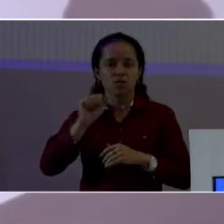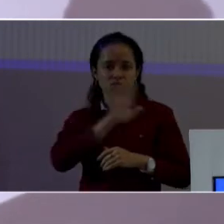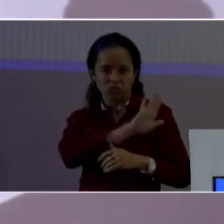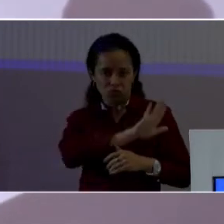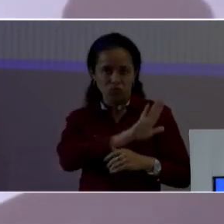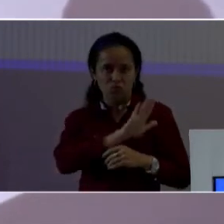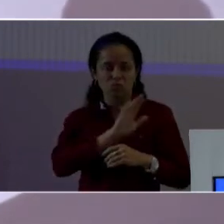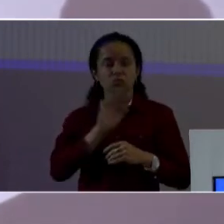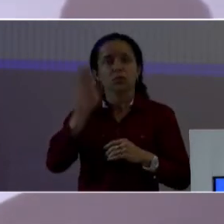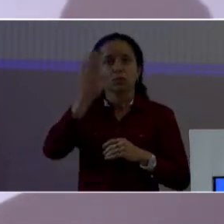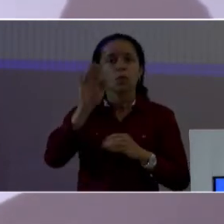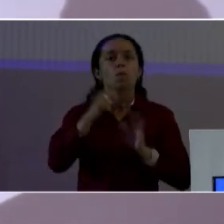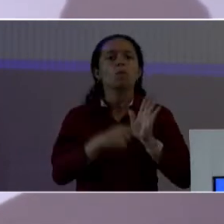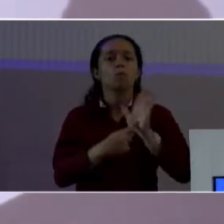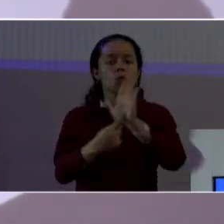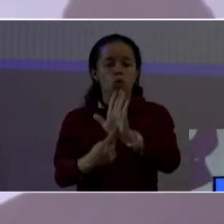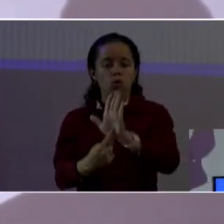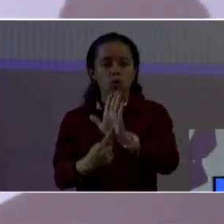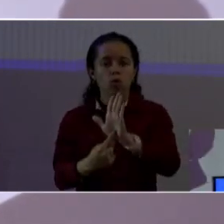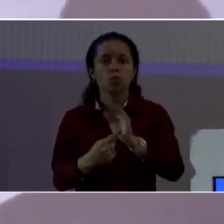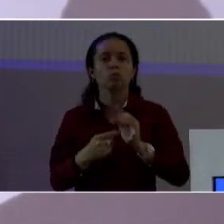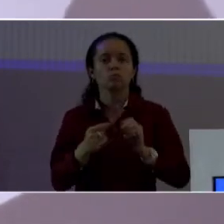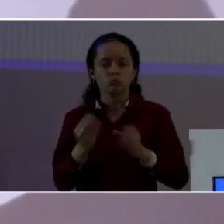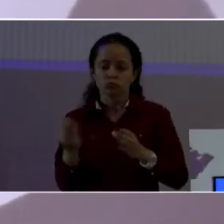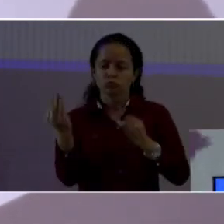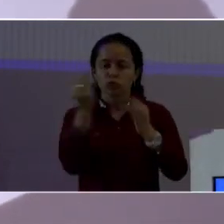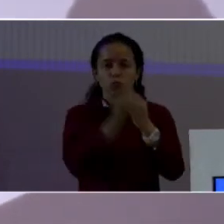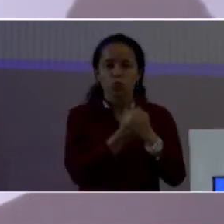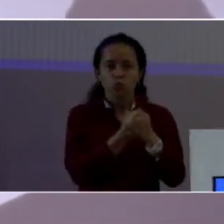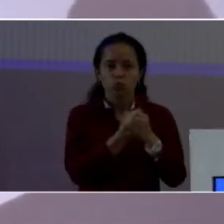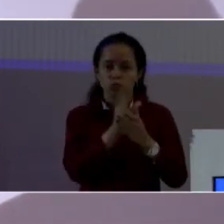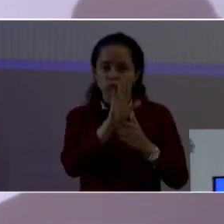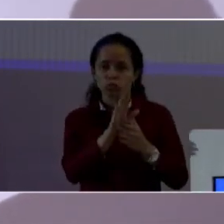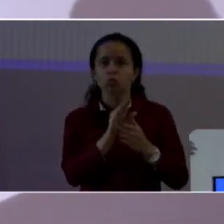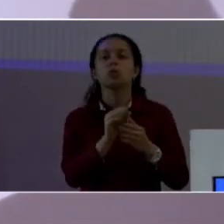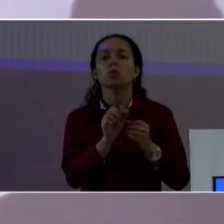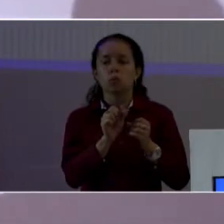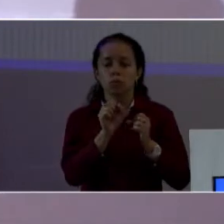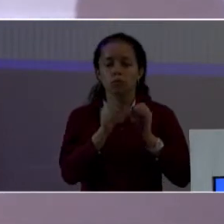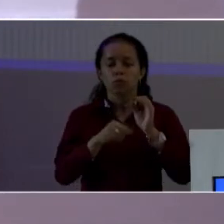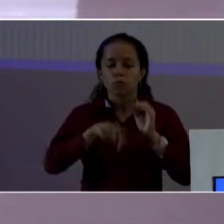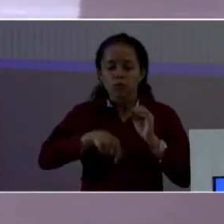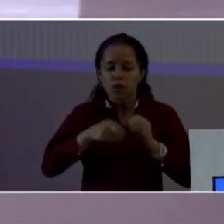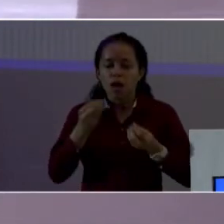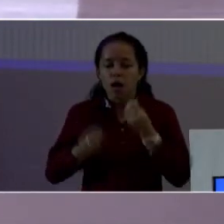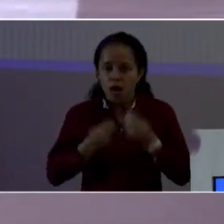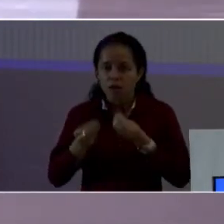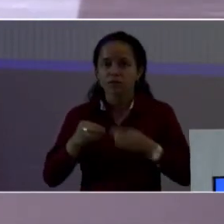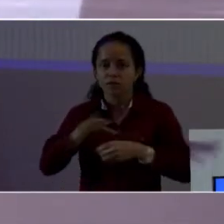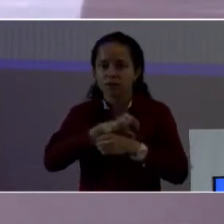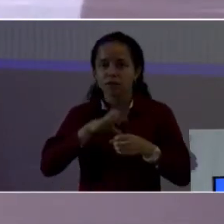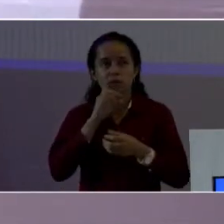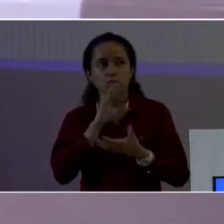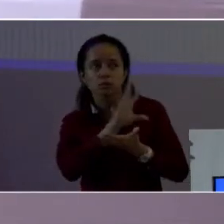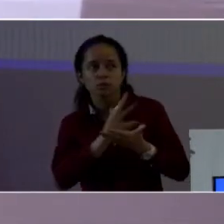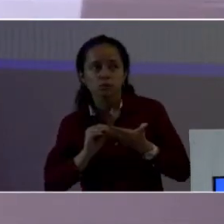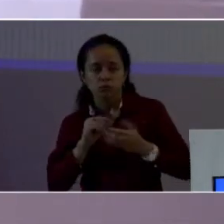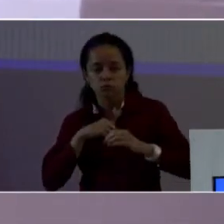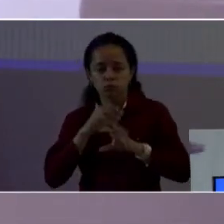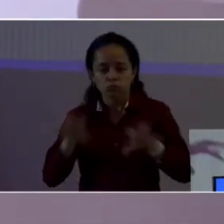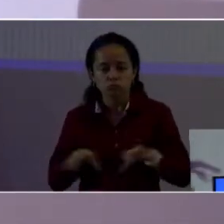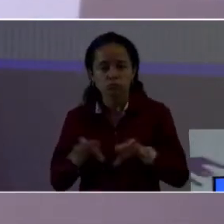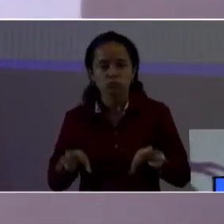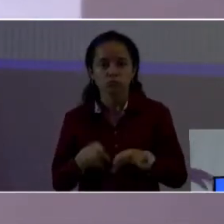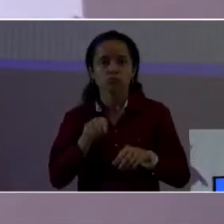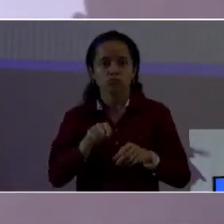modelo adaptado, un modelo de inclusión que se desarrolló en Santander y no solo vincula a las personas